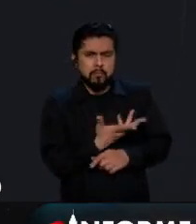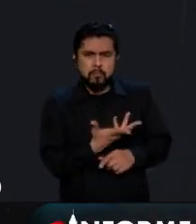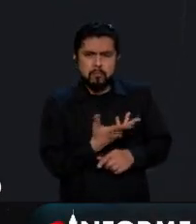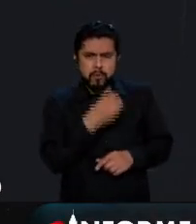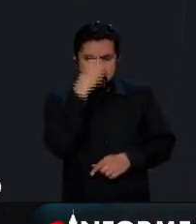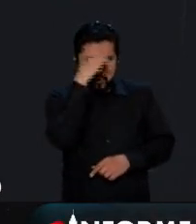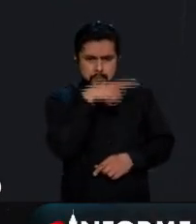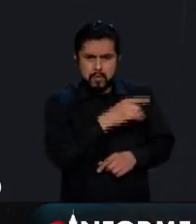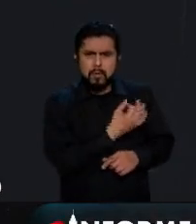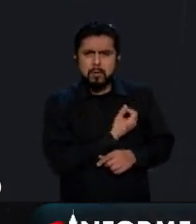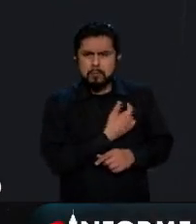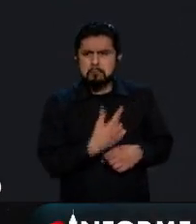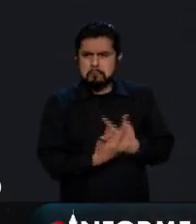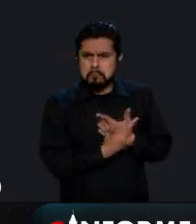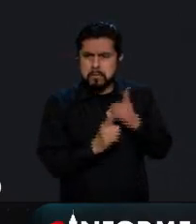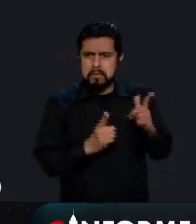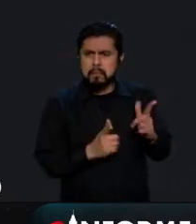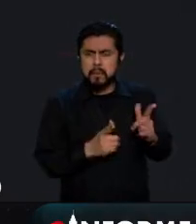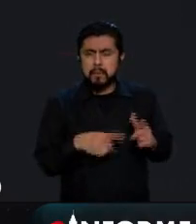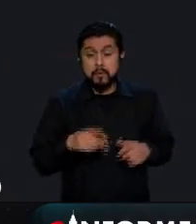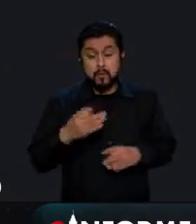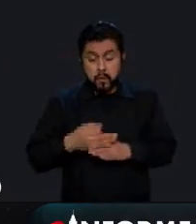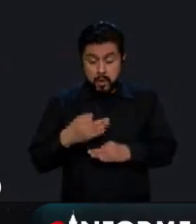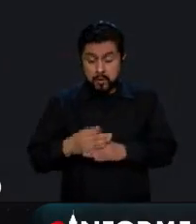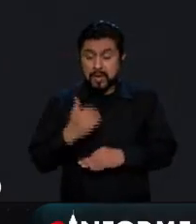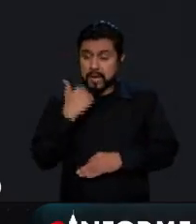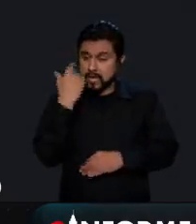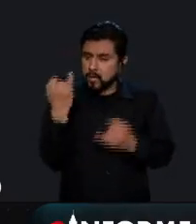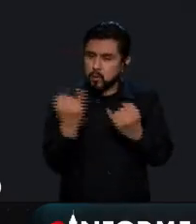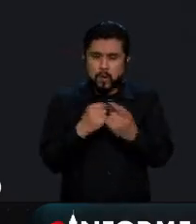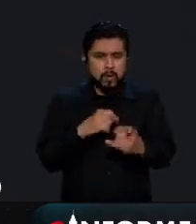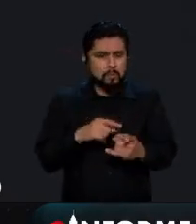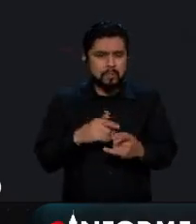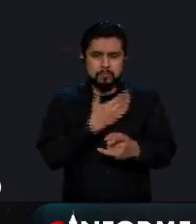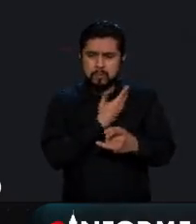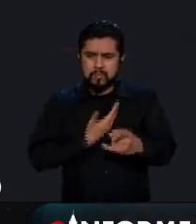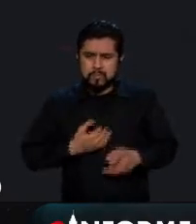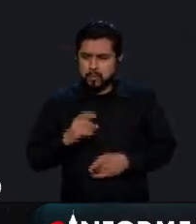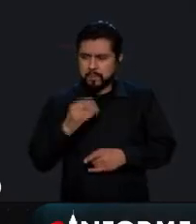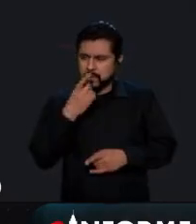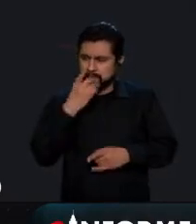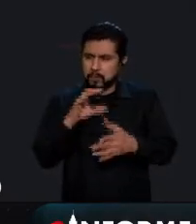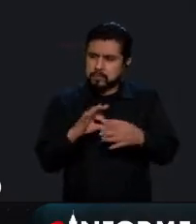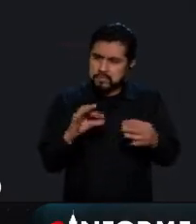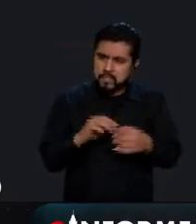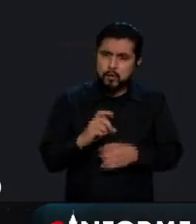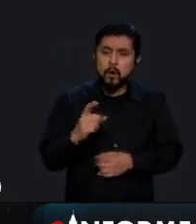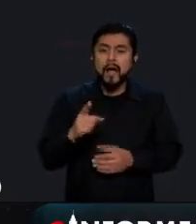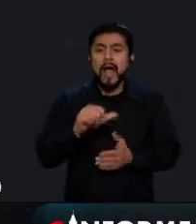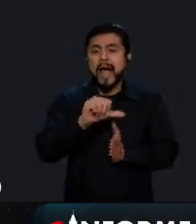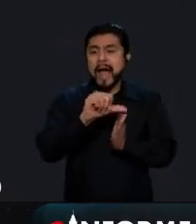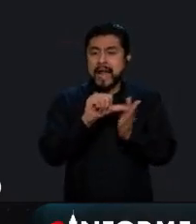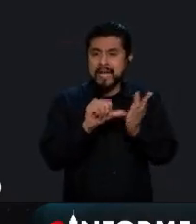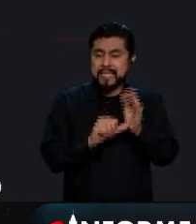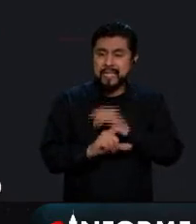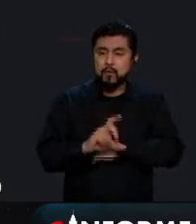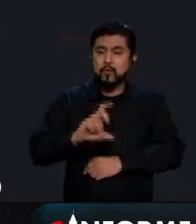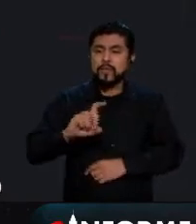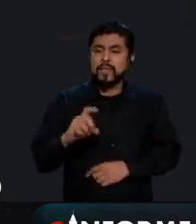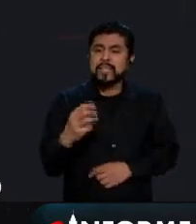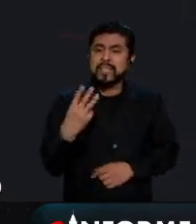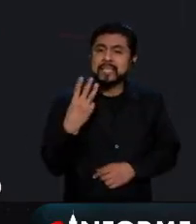muy enfática en eso y aprovechar este espacio. El presidente lo ha dicho varias veces, ha hablado del artículo 33 y yo, ¿qué te puedo